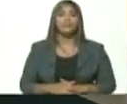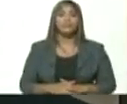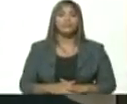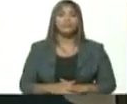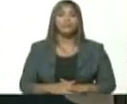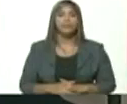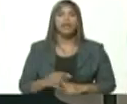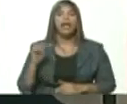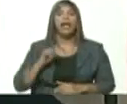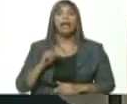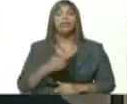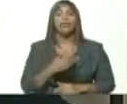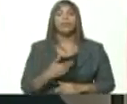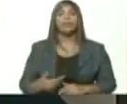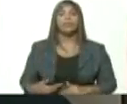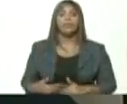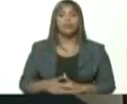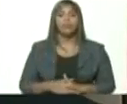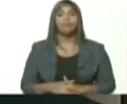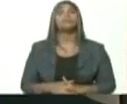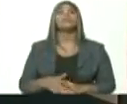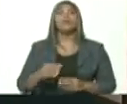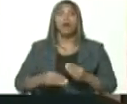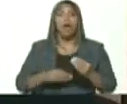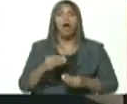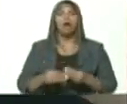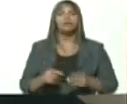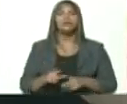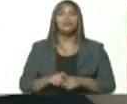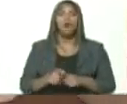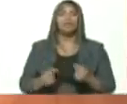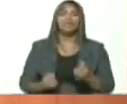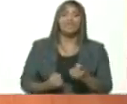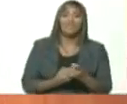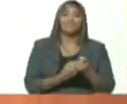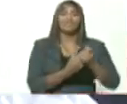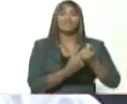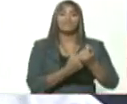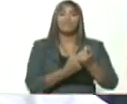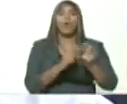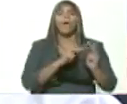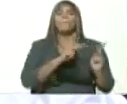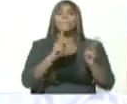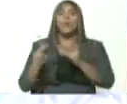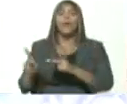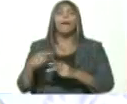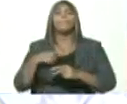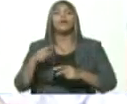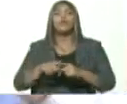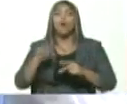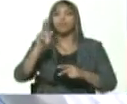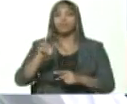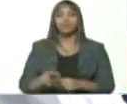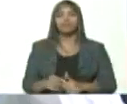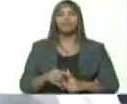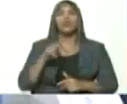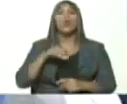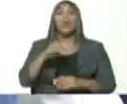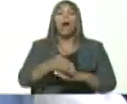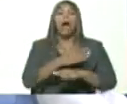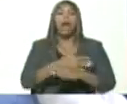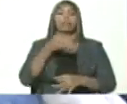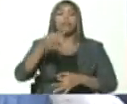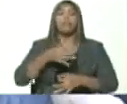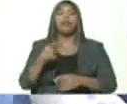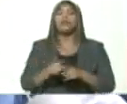Esto, presidente, lo logramos a través de fortalecer el programa de rutina. El programa de rutina que, como usted bien lo dice,